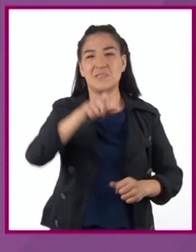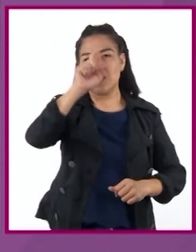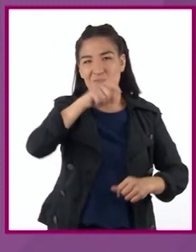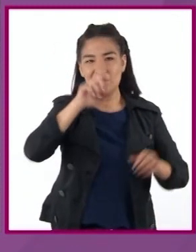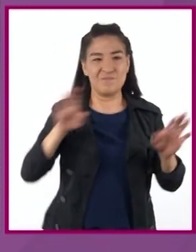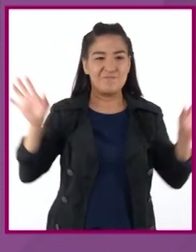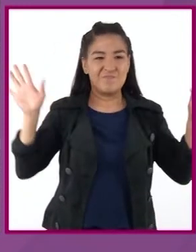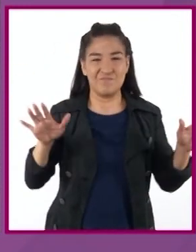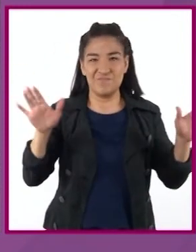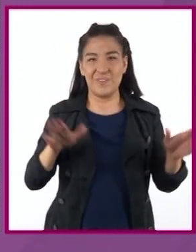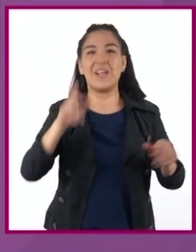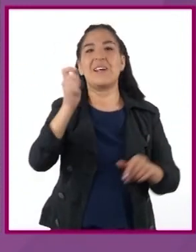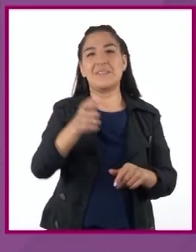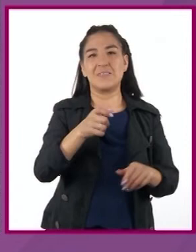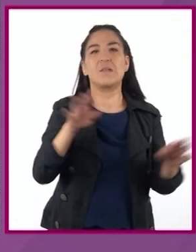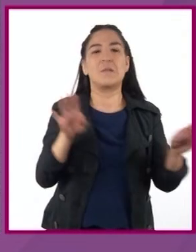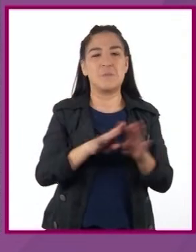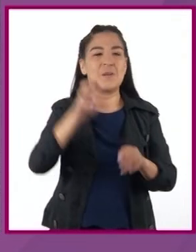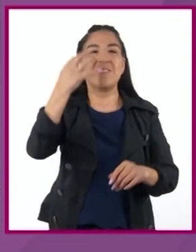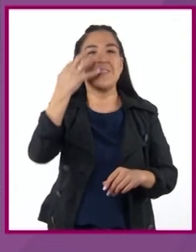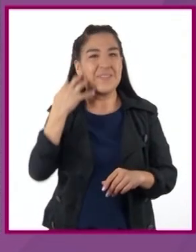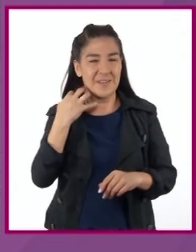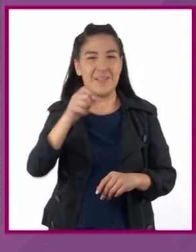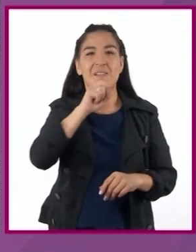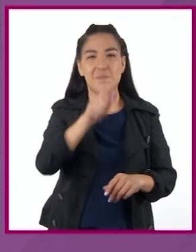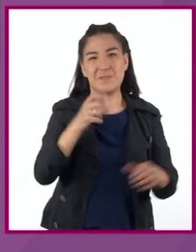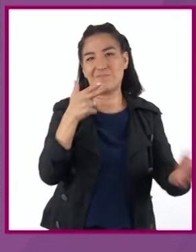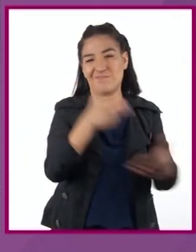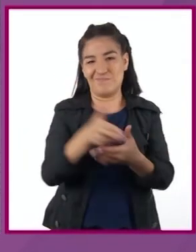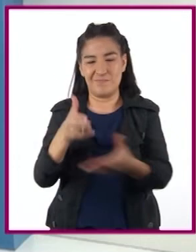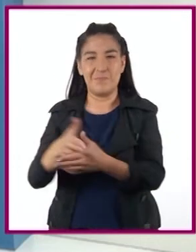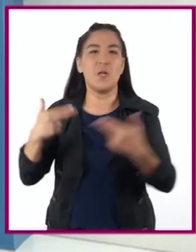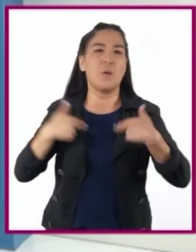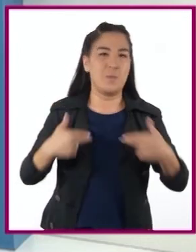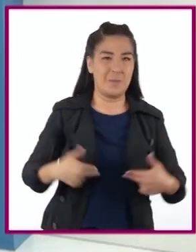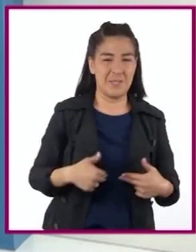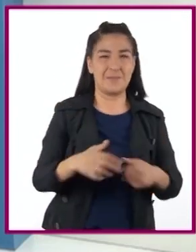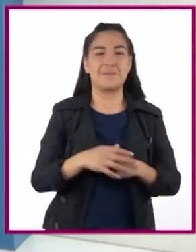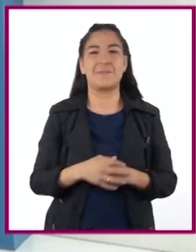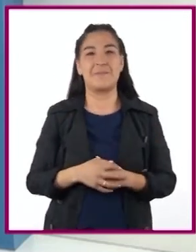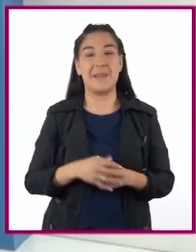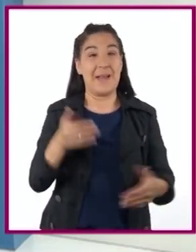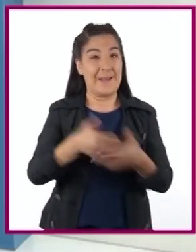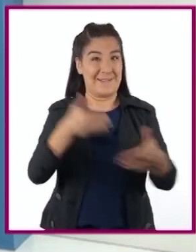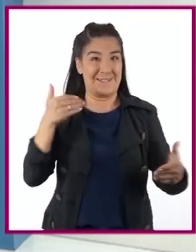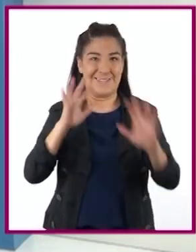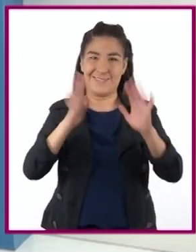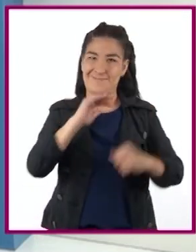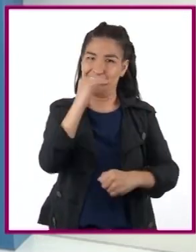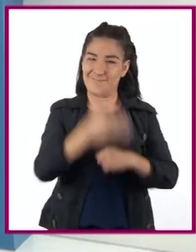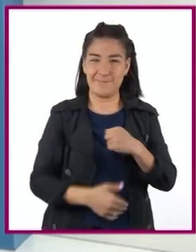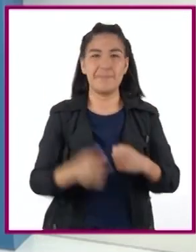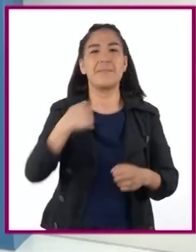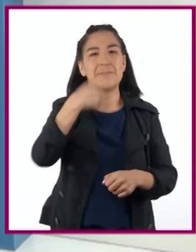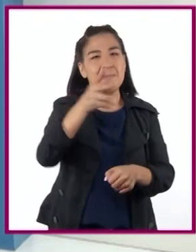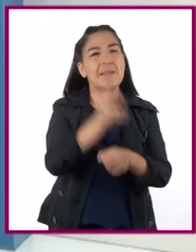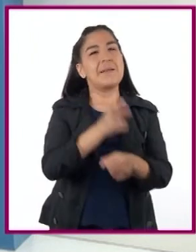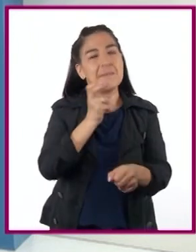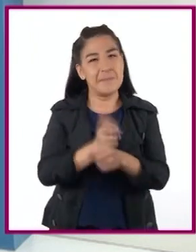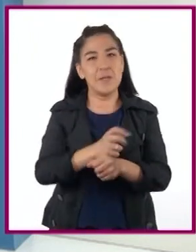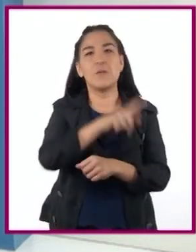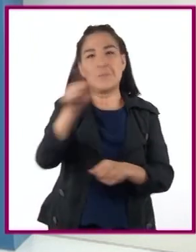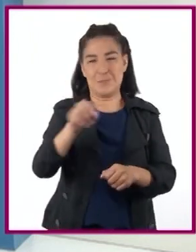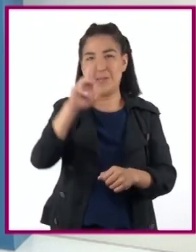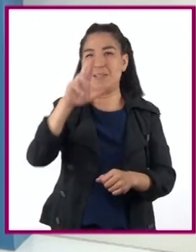tigres. Guerras para conseguir víctimas que sacrificar. Antes de despedirnos, les invito a que elaboremos un